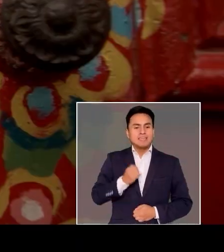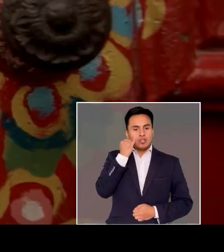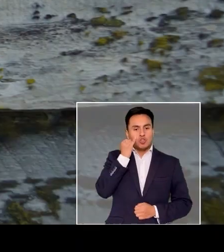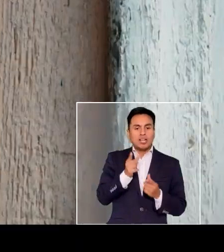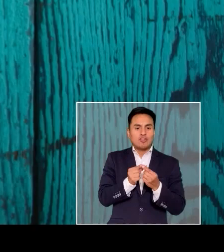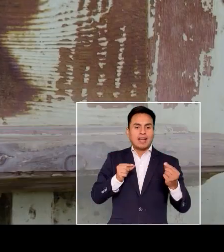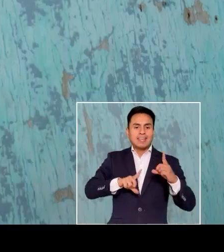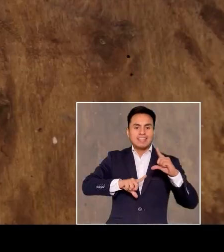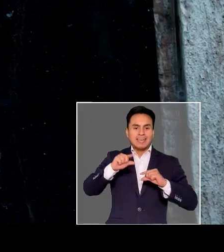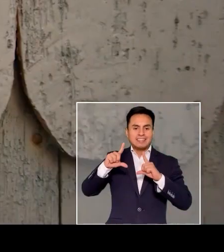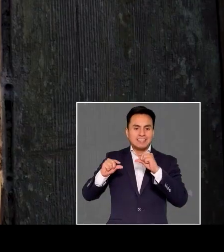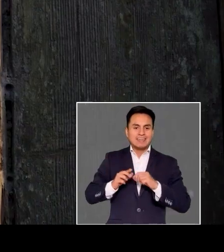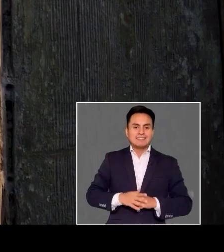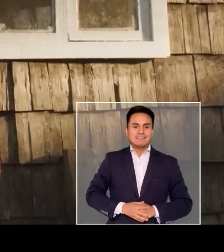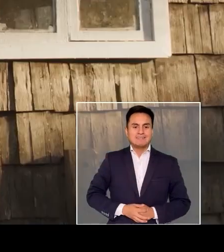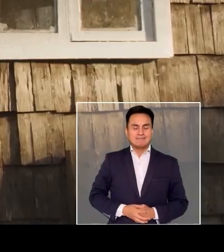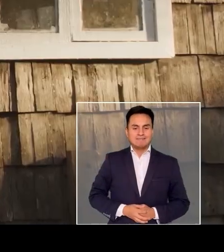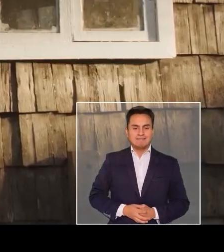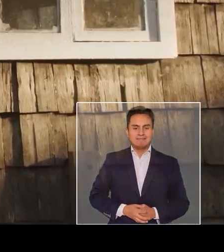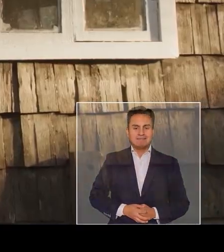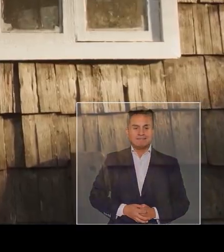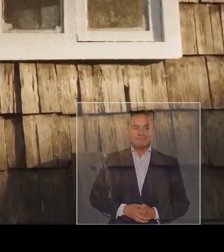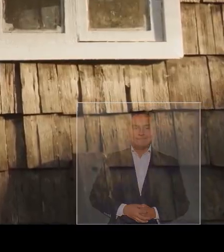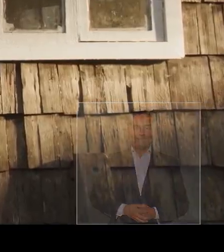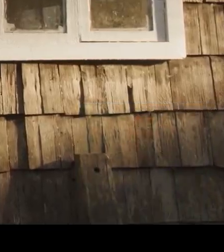censo2024.cl. Instituto Nacional de Estadísticas.